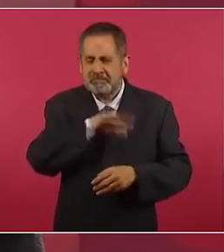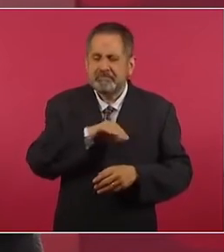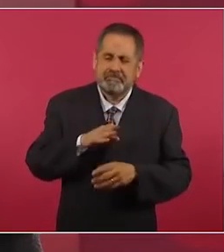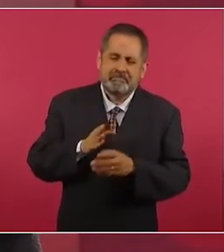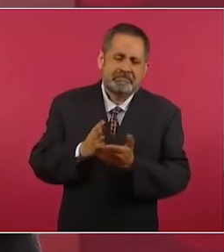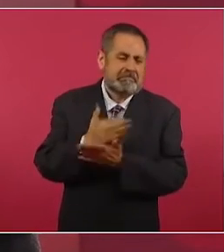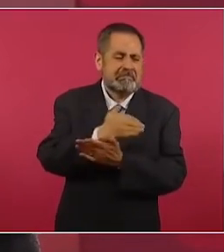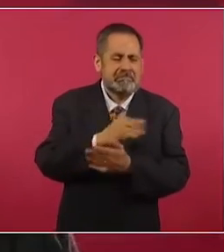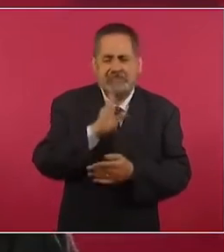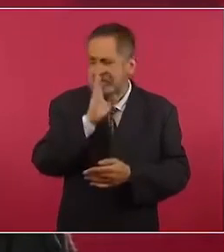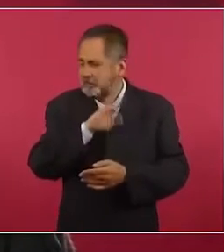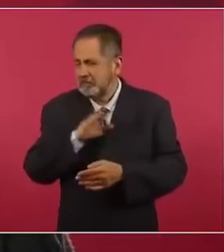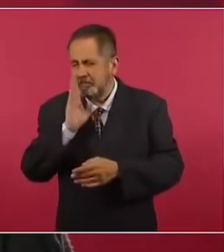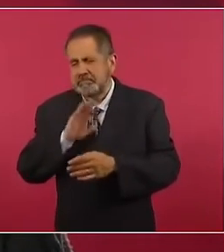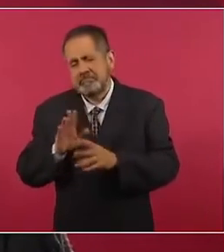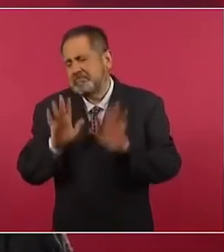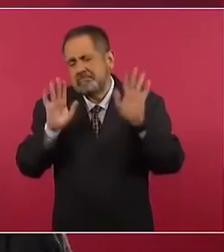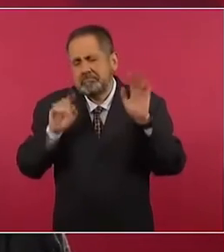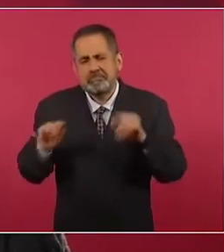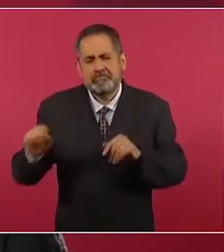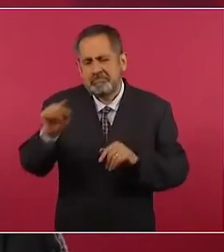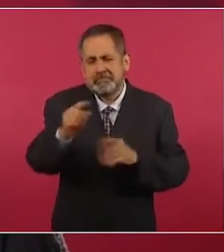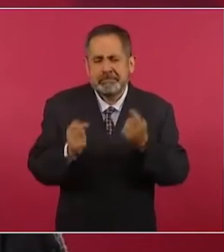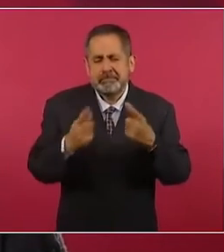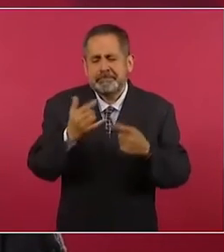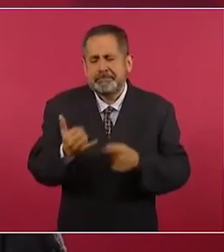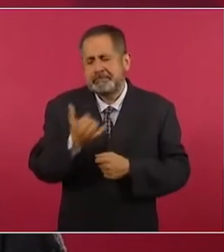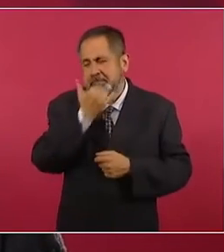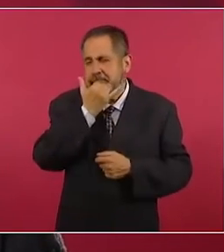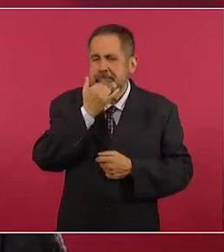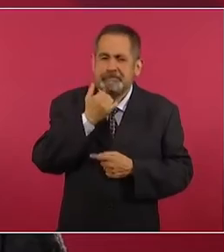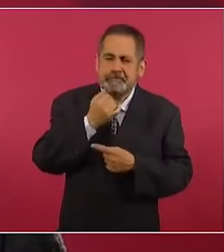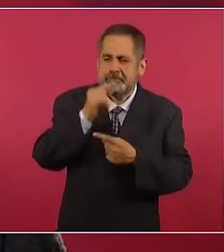servidores públicos, manchas,